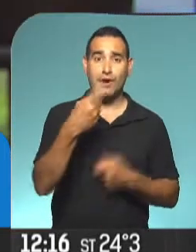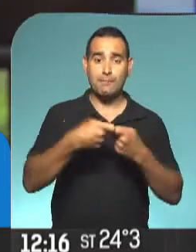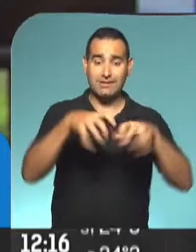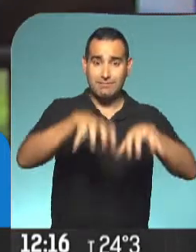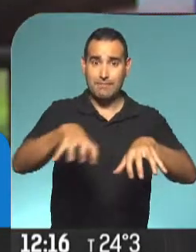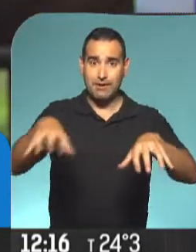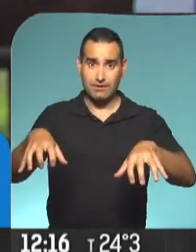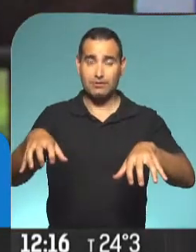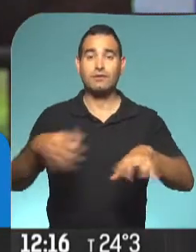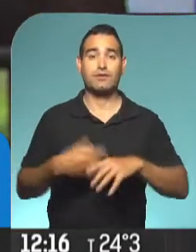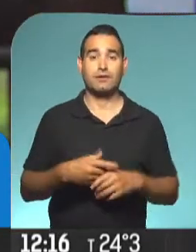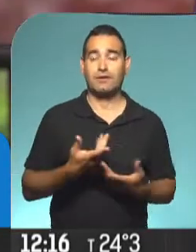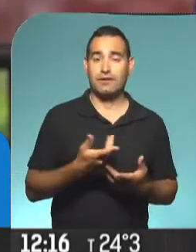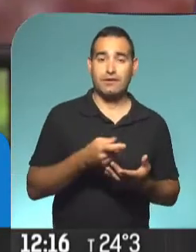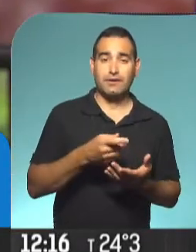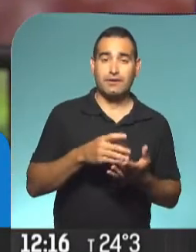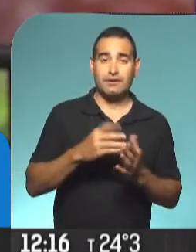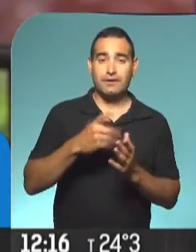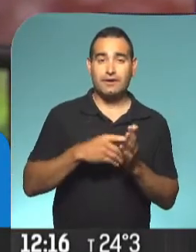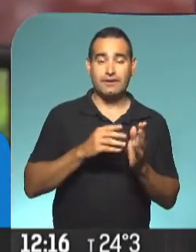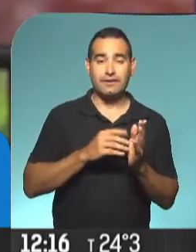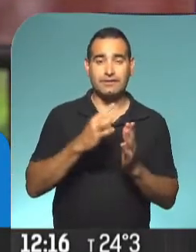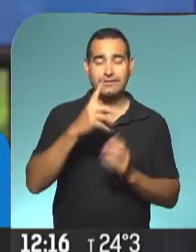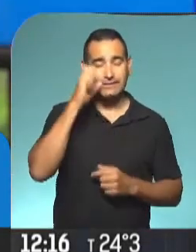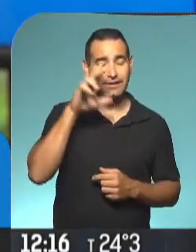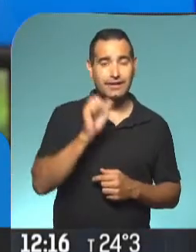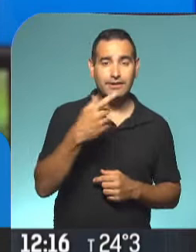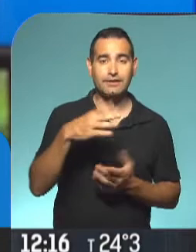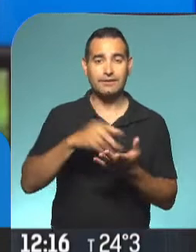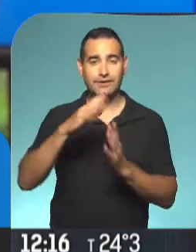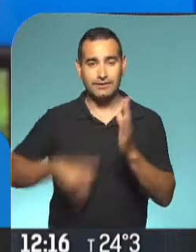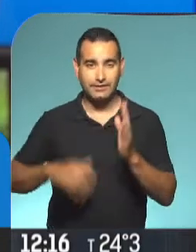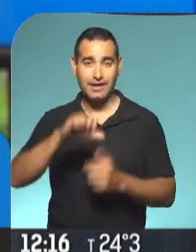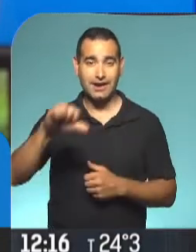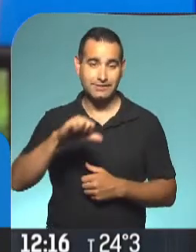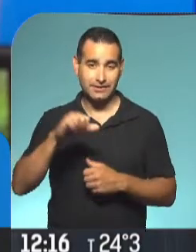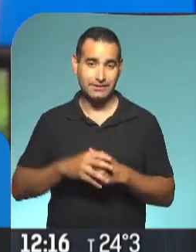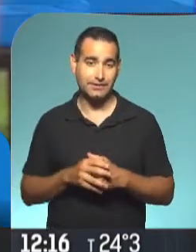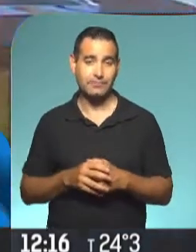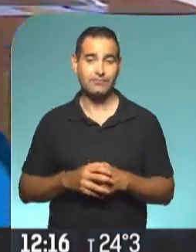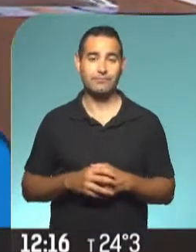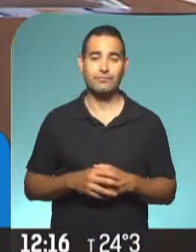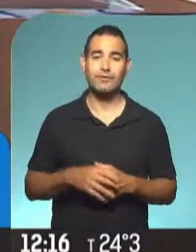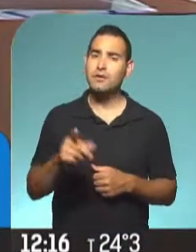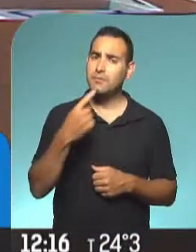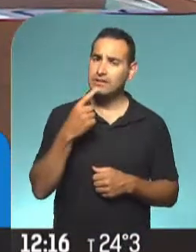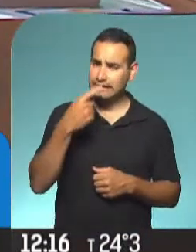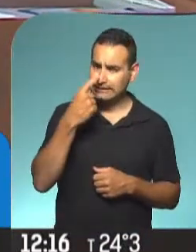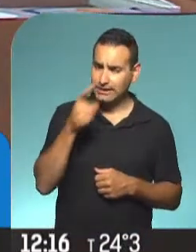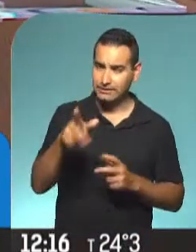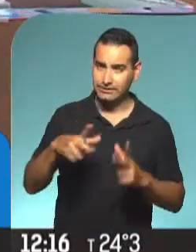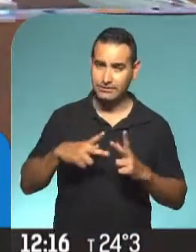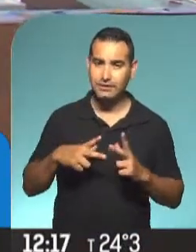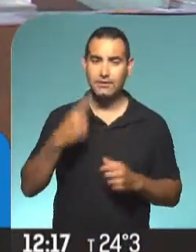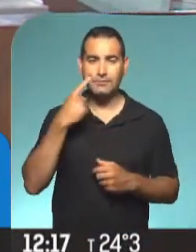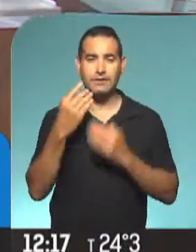las exportaciones de cereal, harina y aceite, les hicieron 4 compañías, de las cuales la gran mayoría están en manos extranjeras. Te pongo un punto porque es interesante lo que decís para escuchar justamente